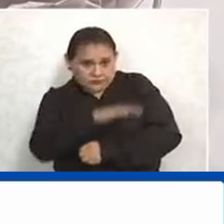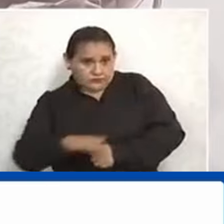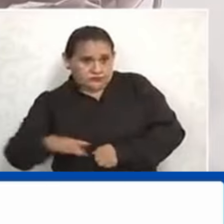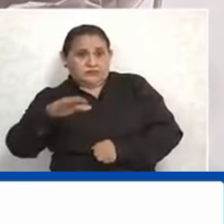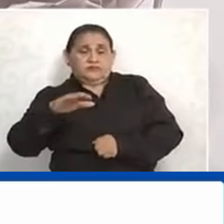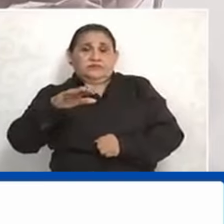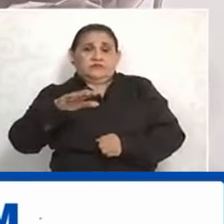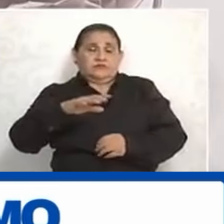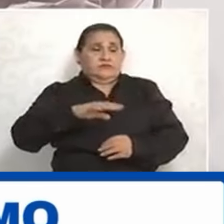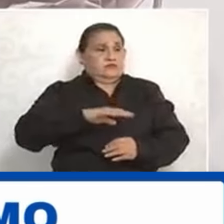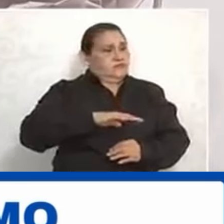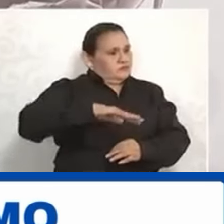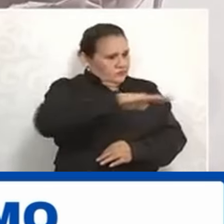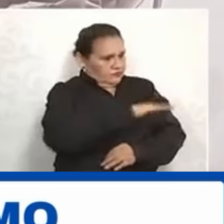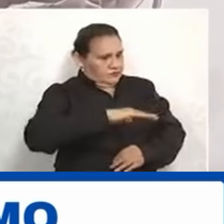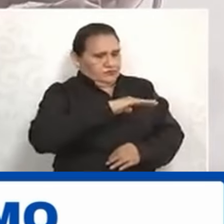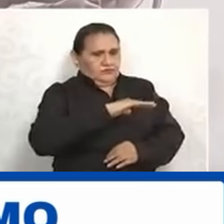sin el pueblo.